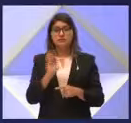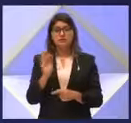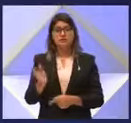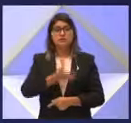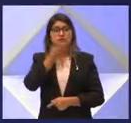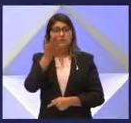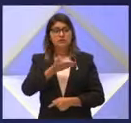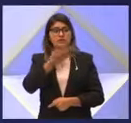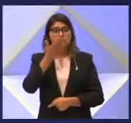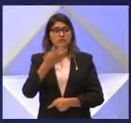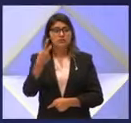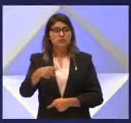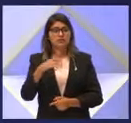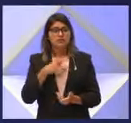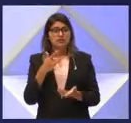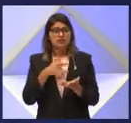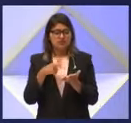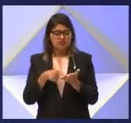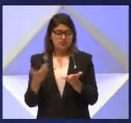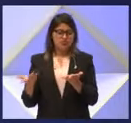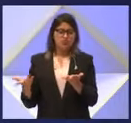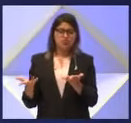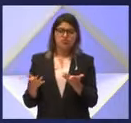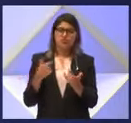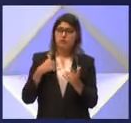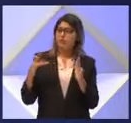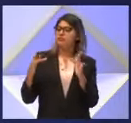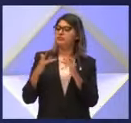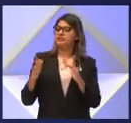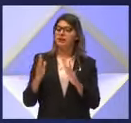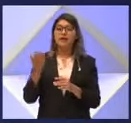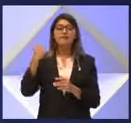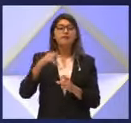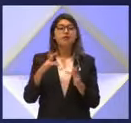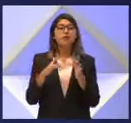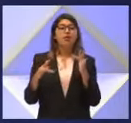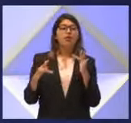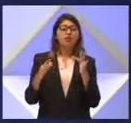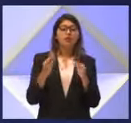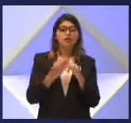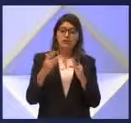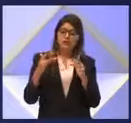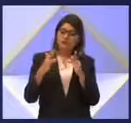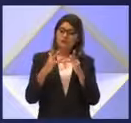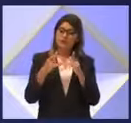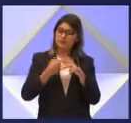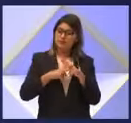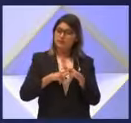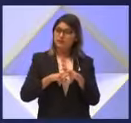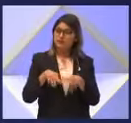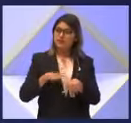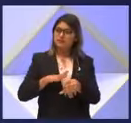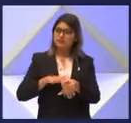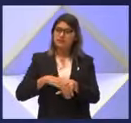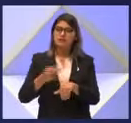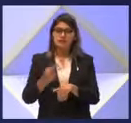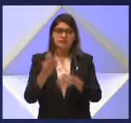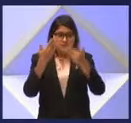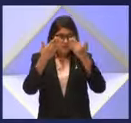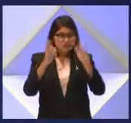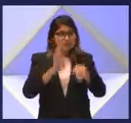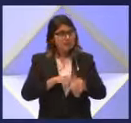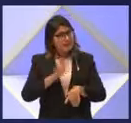que van a tener y van a empezar a demandar más y más de esto esta es una situación que pasa en todo en todas las series de la vida